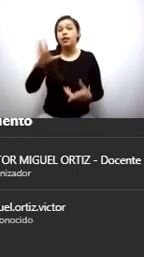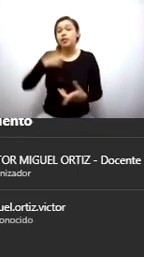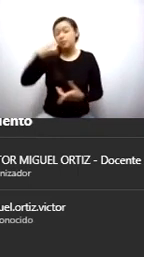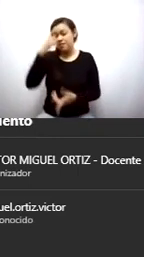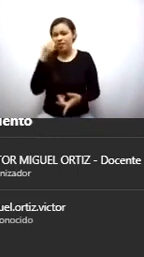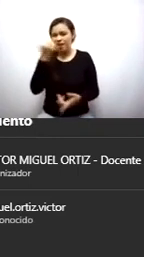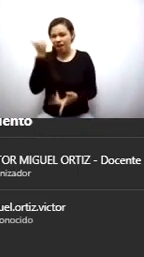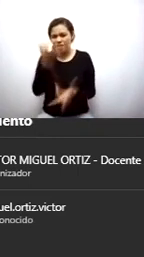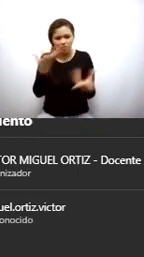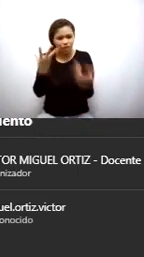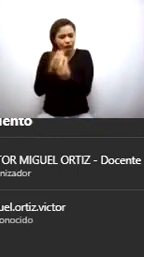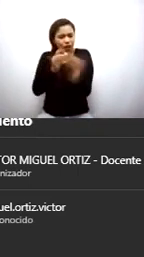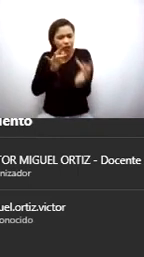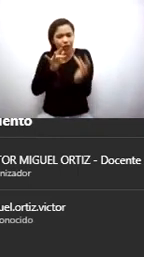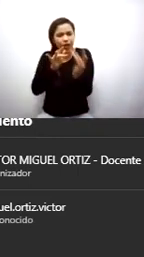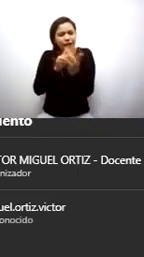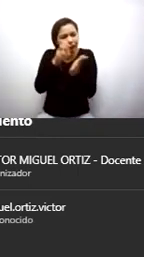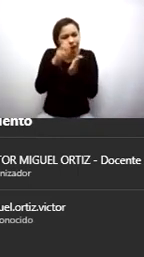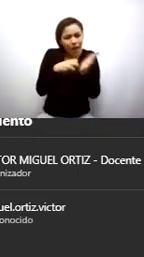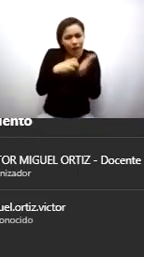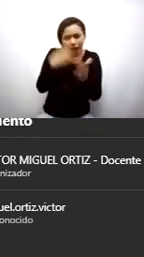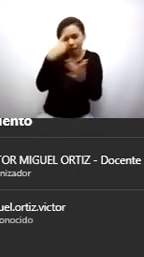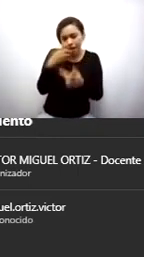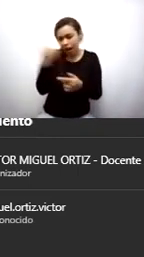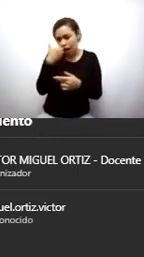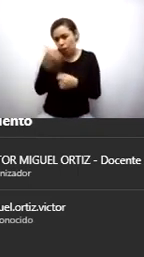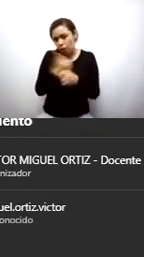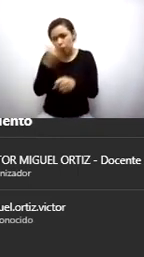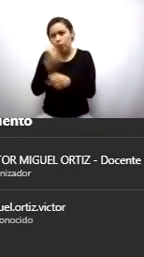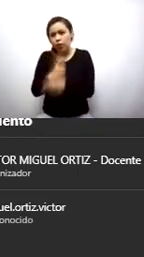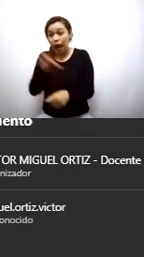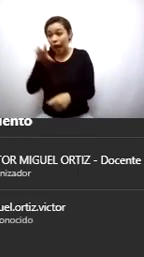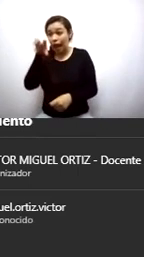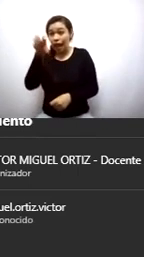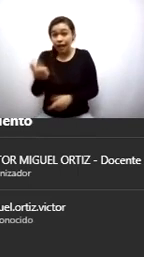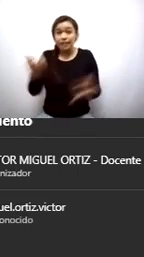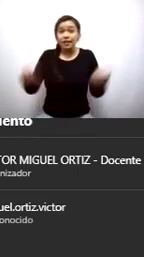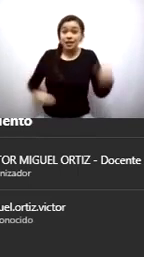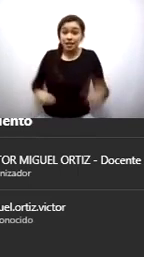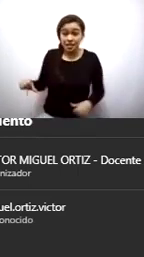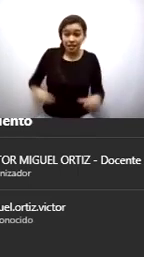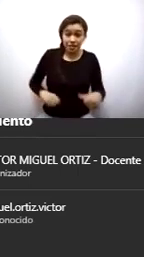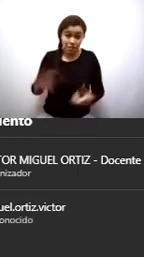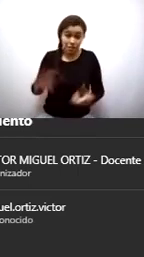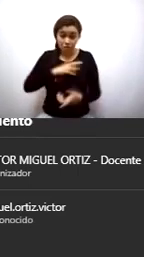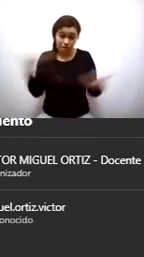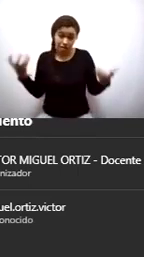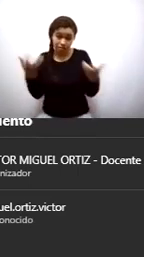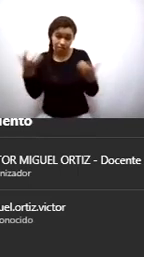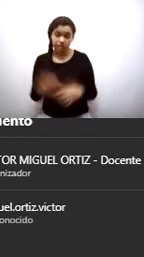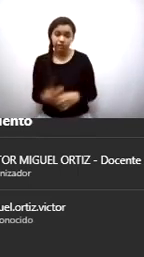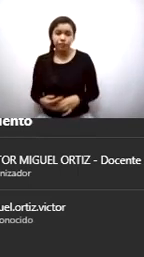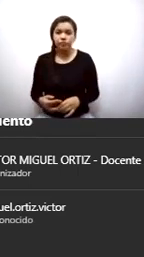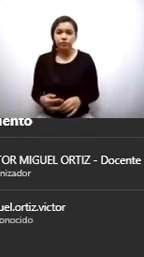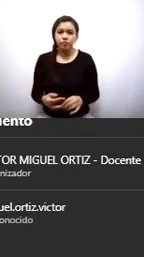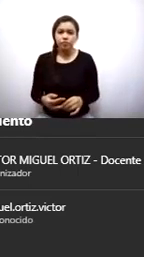implicados, que puedan identificar los alcances que las actividades pueden tener. Y pues justamente